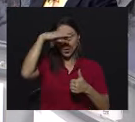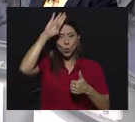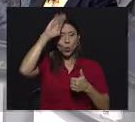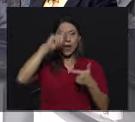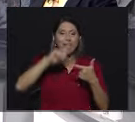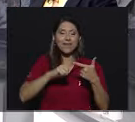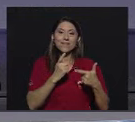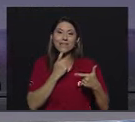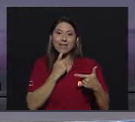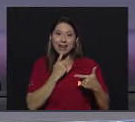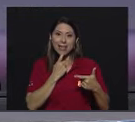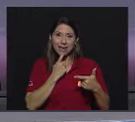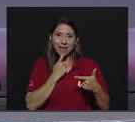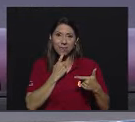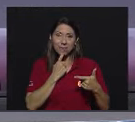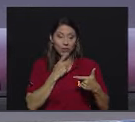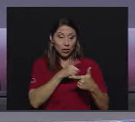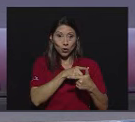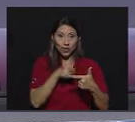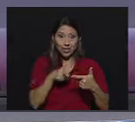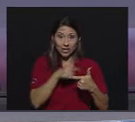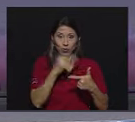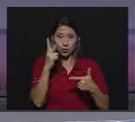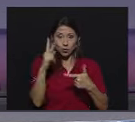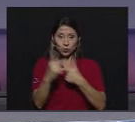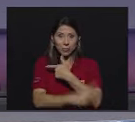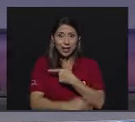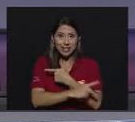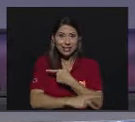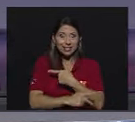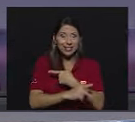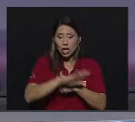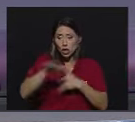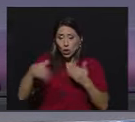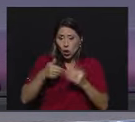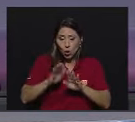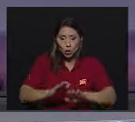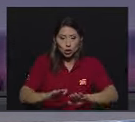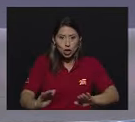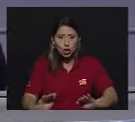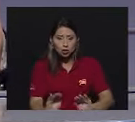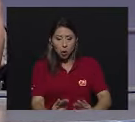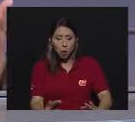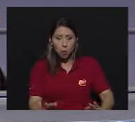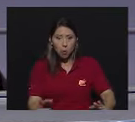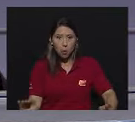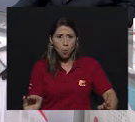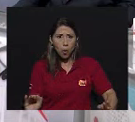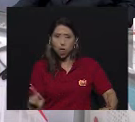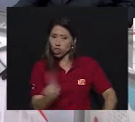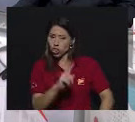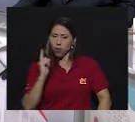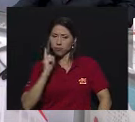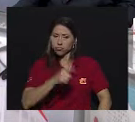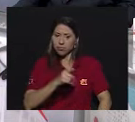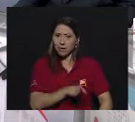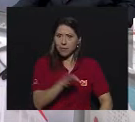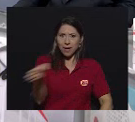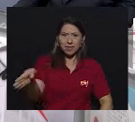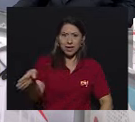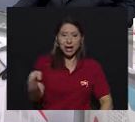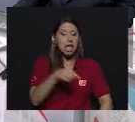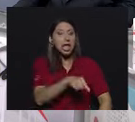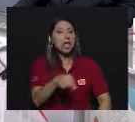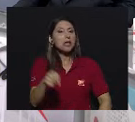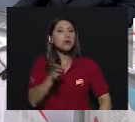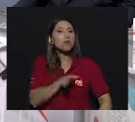Finlandia, donde la primera infancia, todo lo que es el tramo de primera infancia, los niños no asisten obligatoriamente, sino